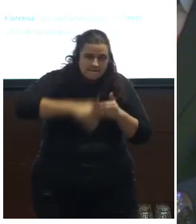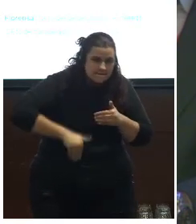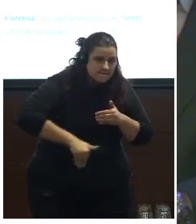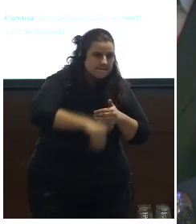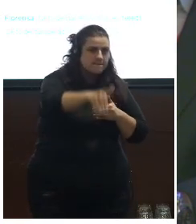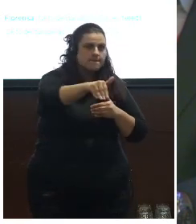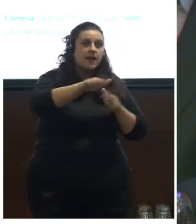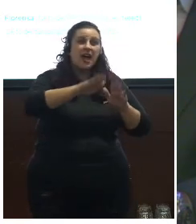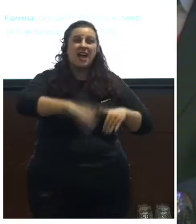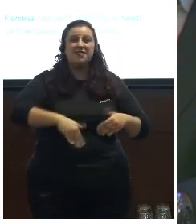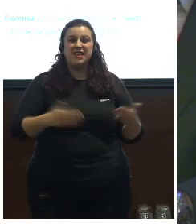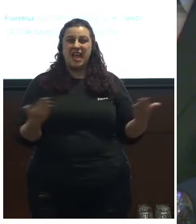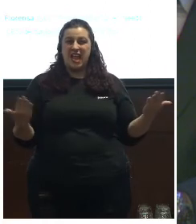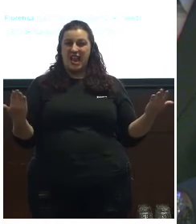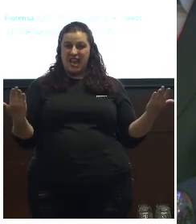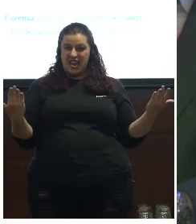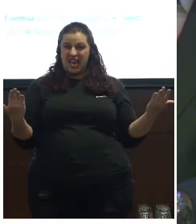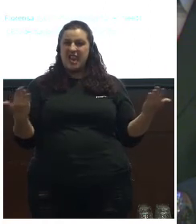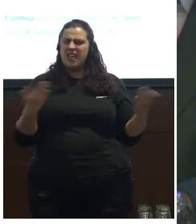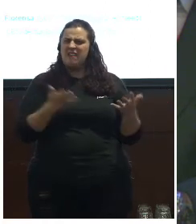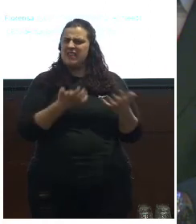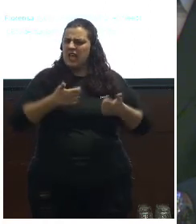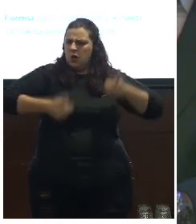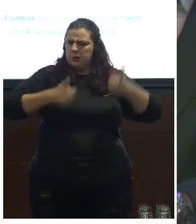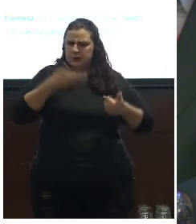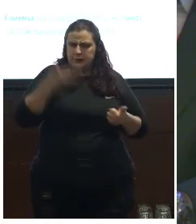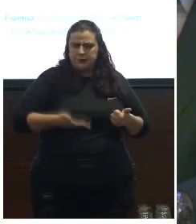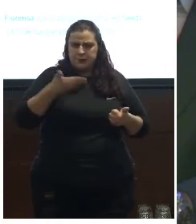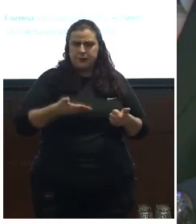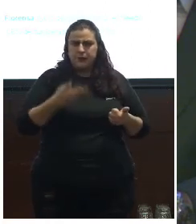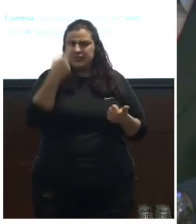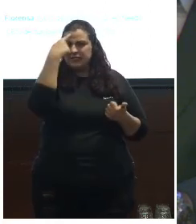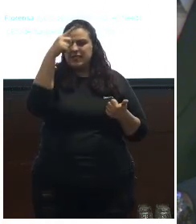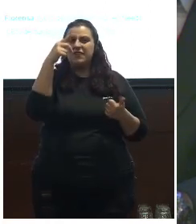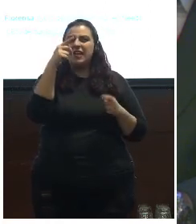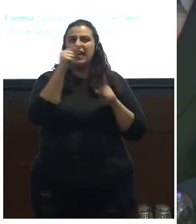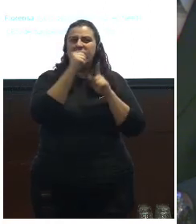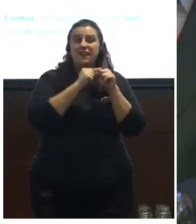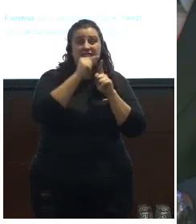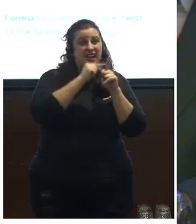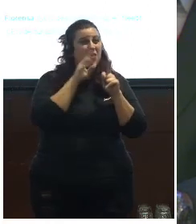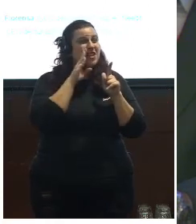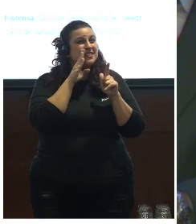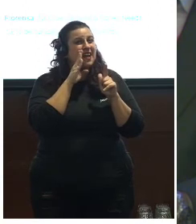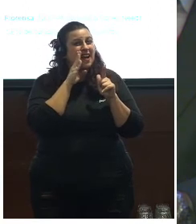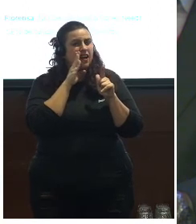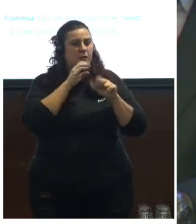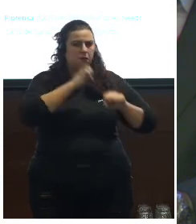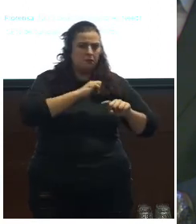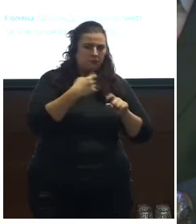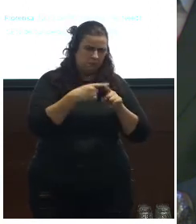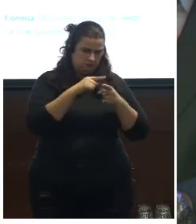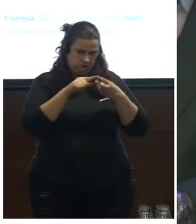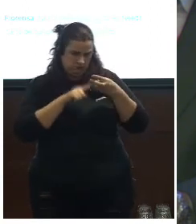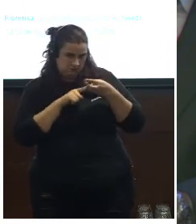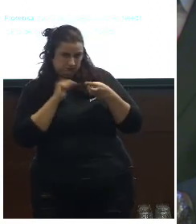va a generar una ventaja competitiva importante, quien sepa ver todos estos indicadores que no son, digamos,